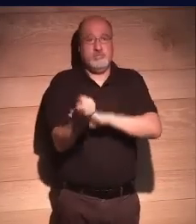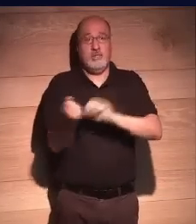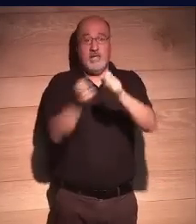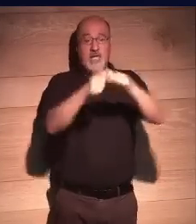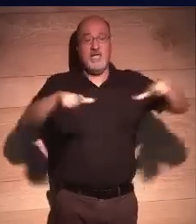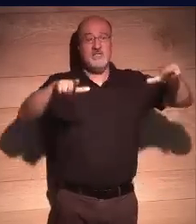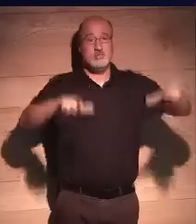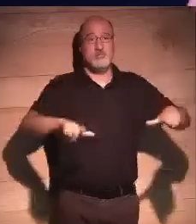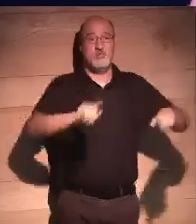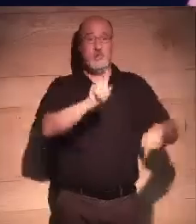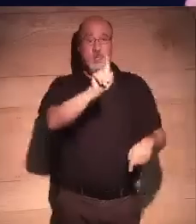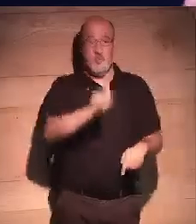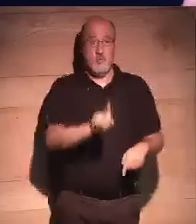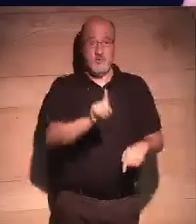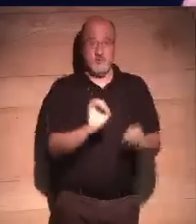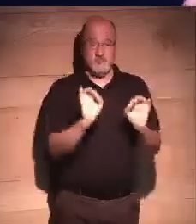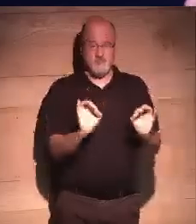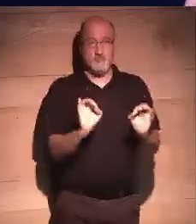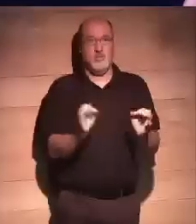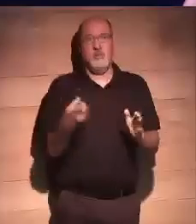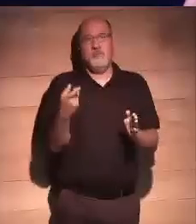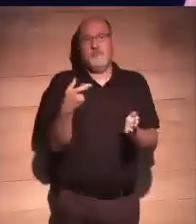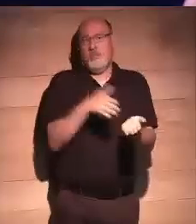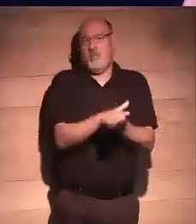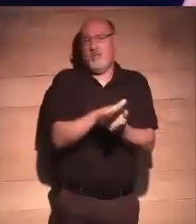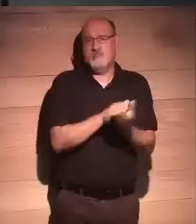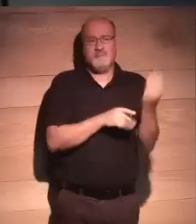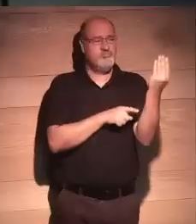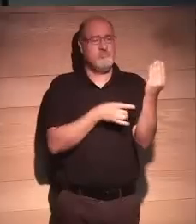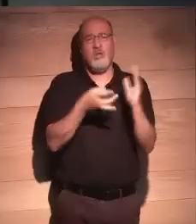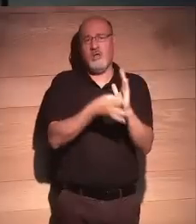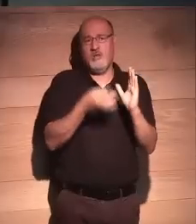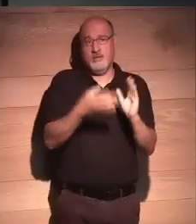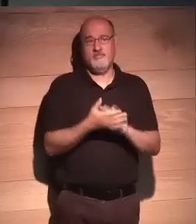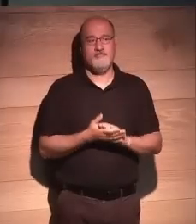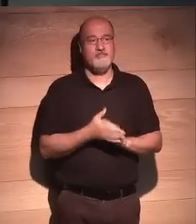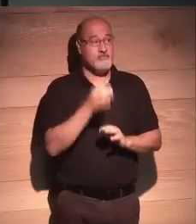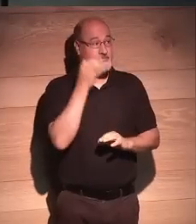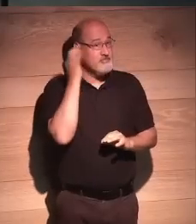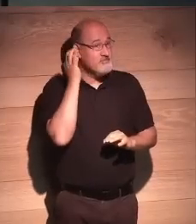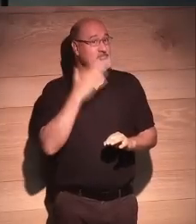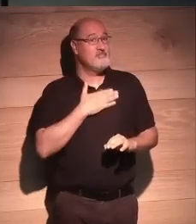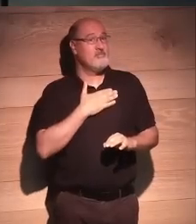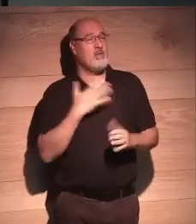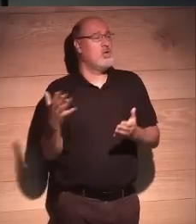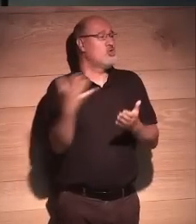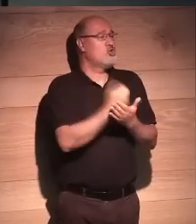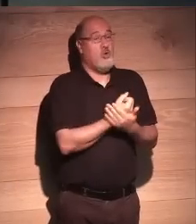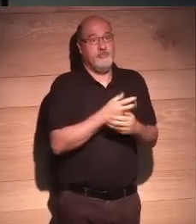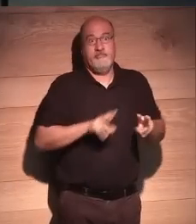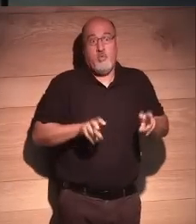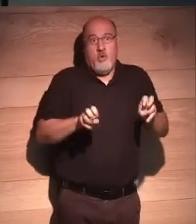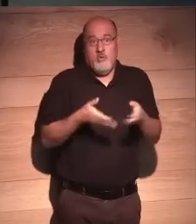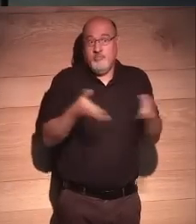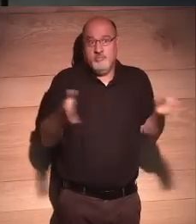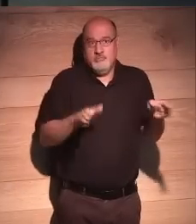más que fueran textos de gran calidad, porque se hacía anuil, se hacía de todo. Es verdad que estaba todo por hacer, vamos a ser sinceros.